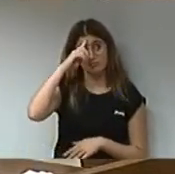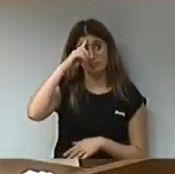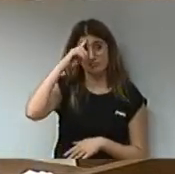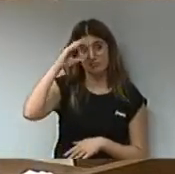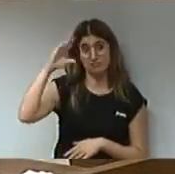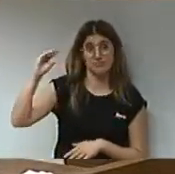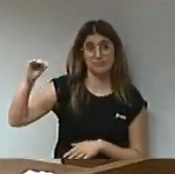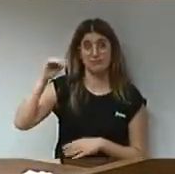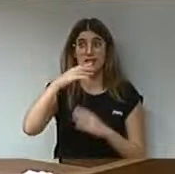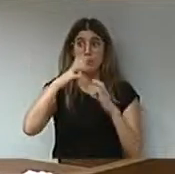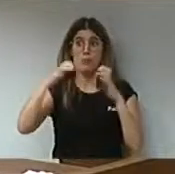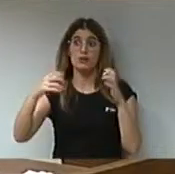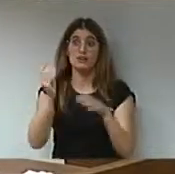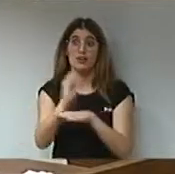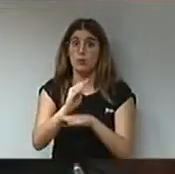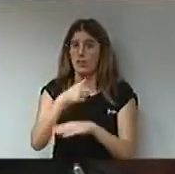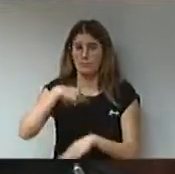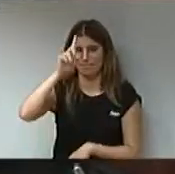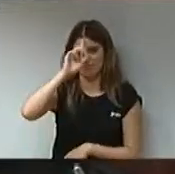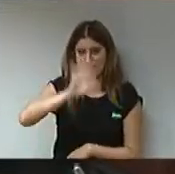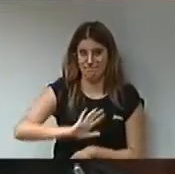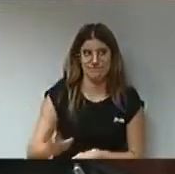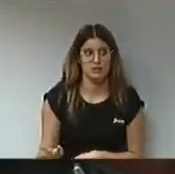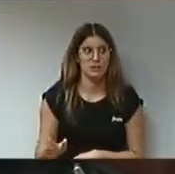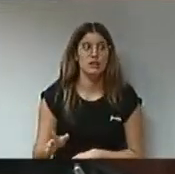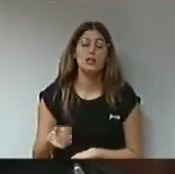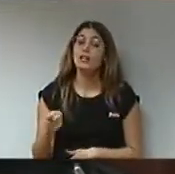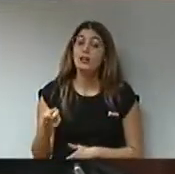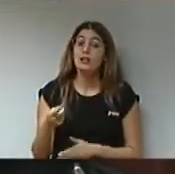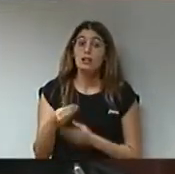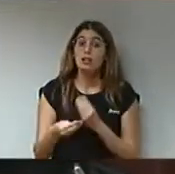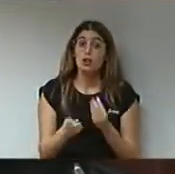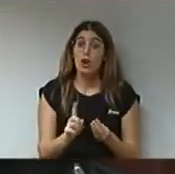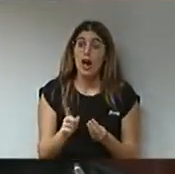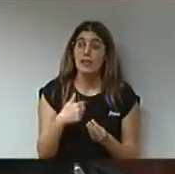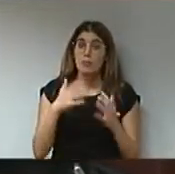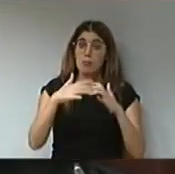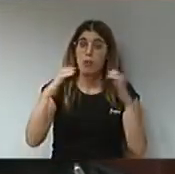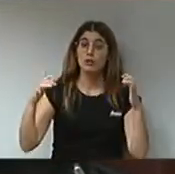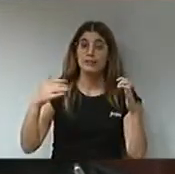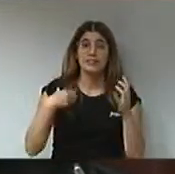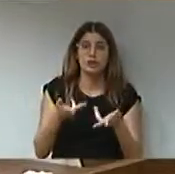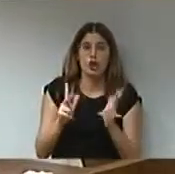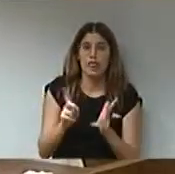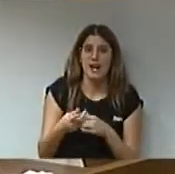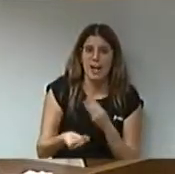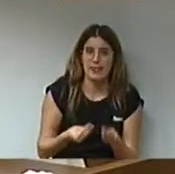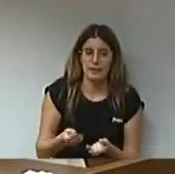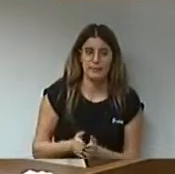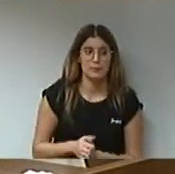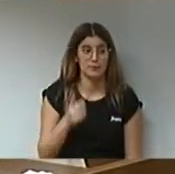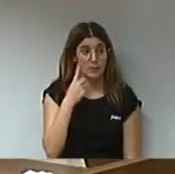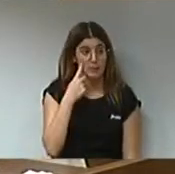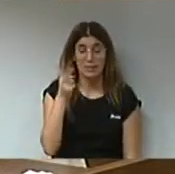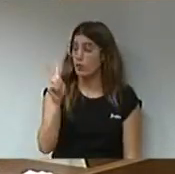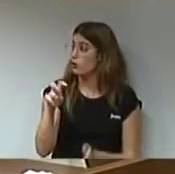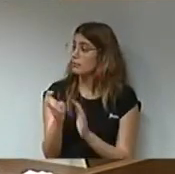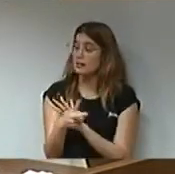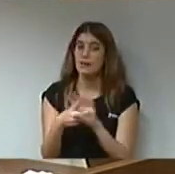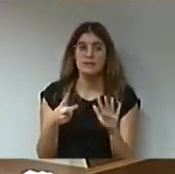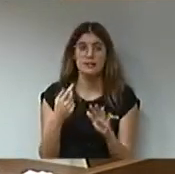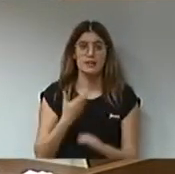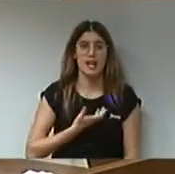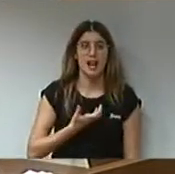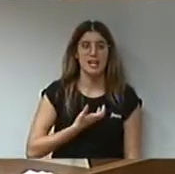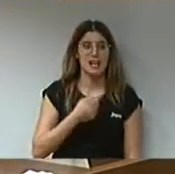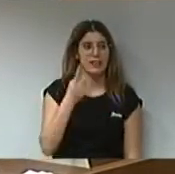nuestro monte. Ni hacen ni dejan hacer un polvorín en nuestros montes. Mire, en el año 2017 el alcalde de Toras